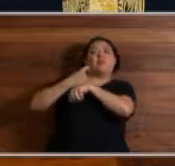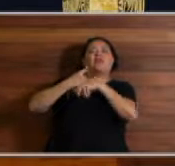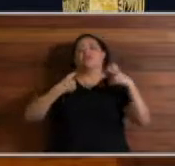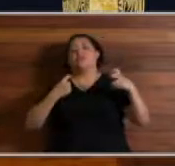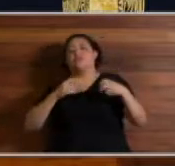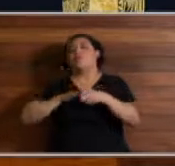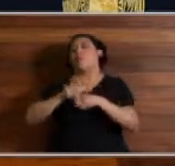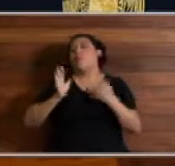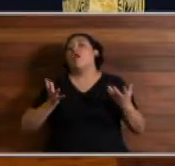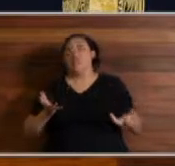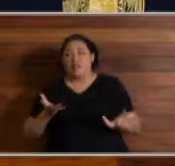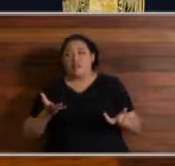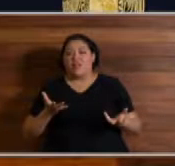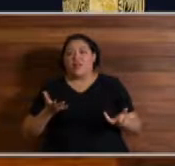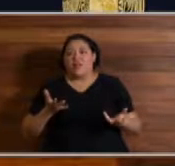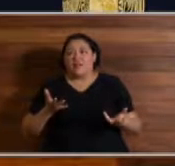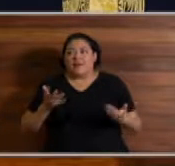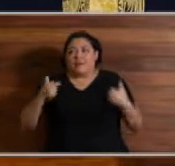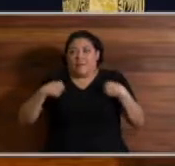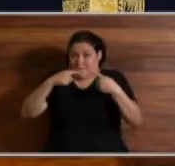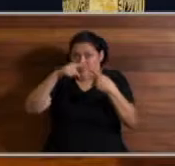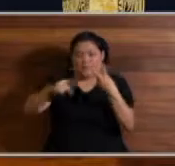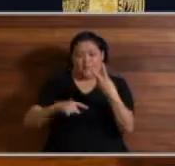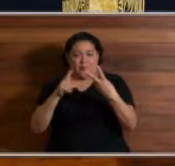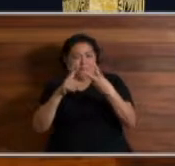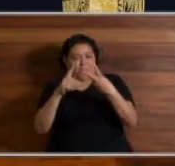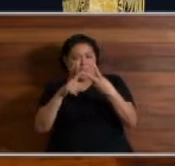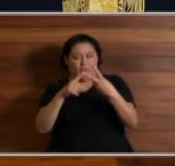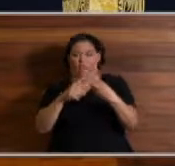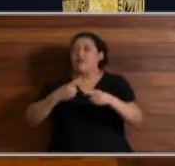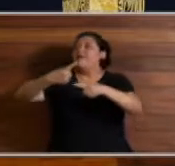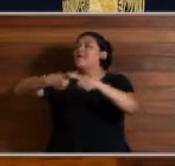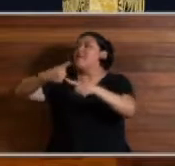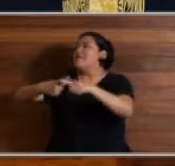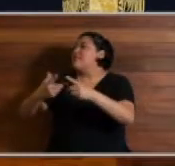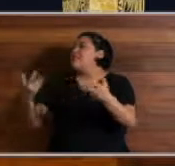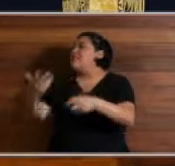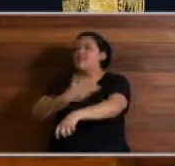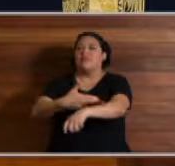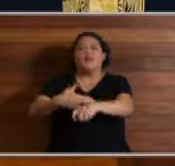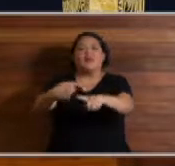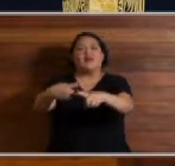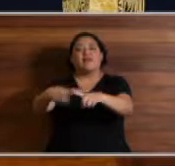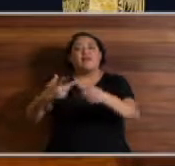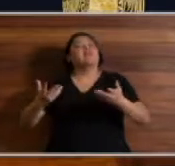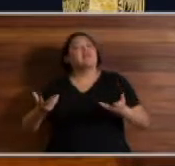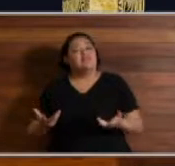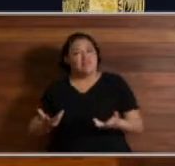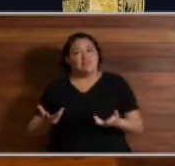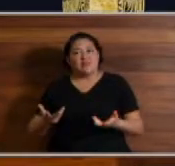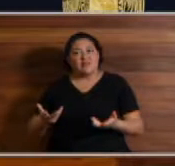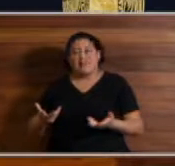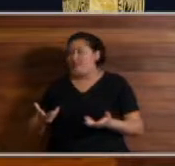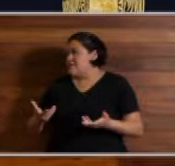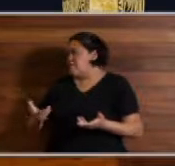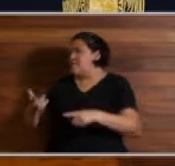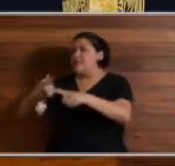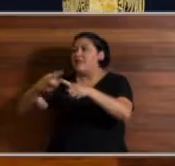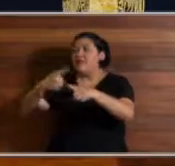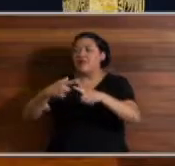estas prioridades? Y segundo, ¿quién lo va a hacer? ¿Quién va a hacer